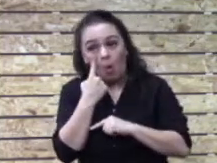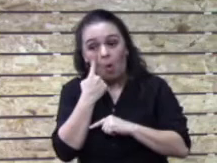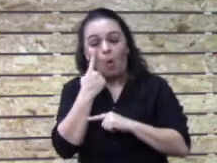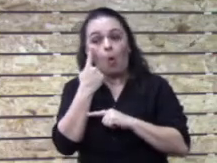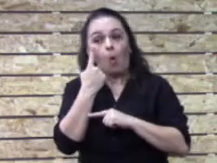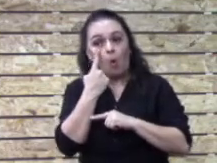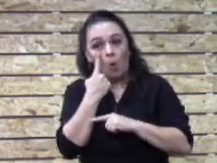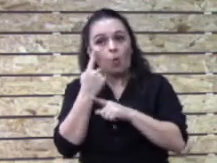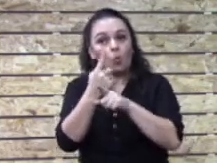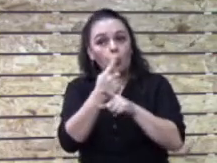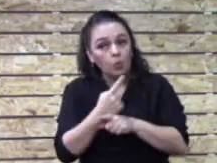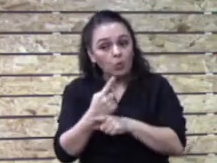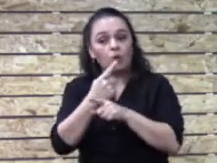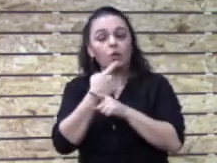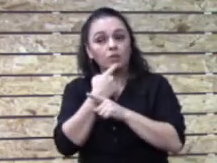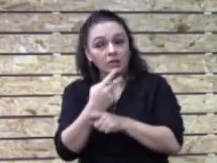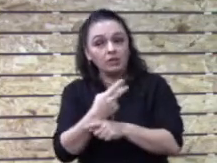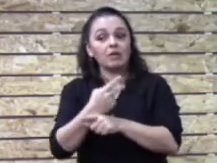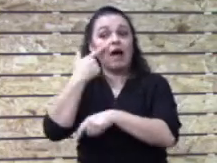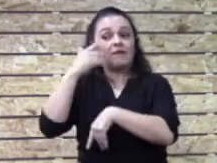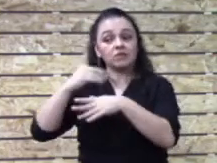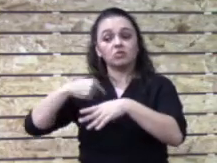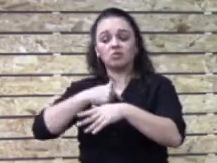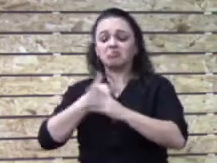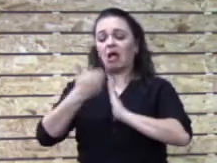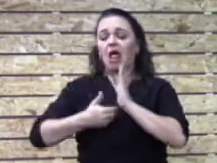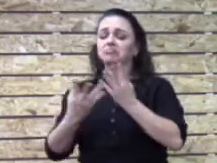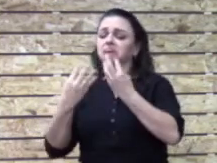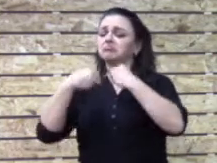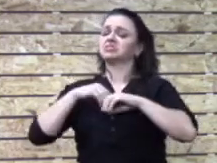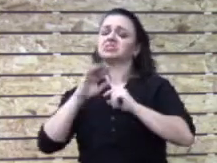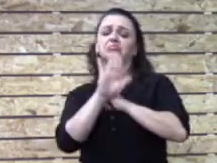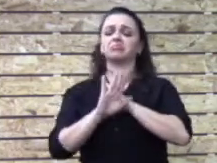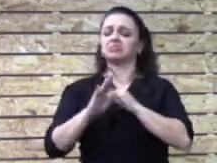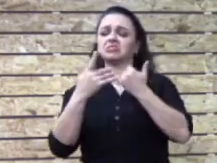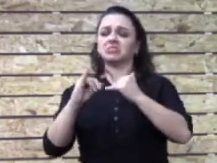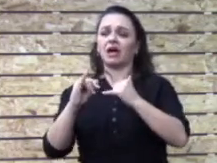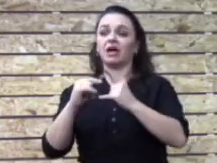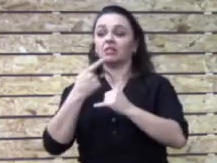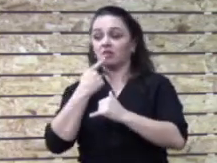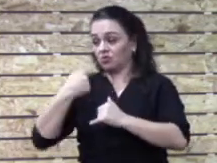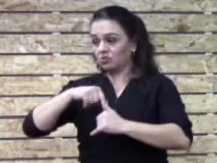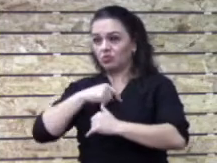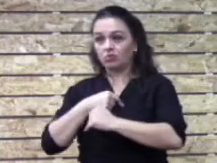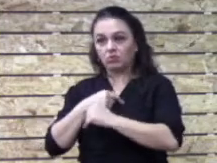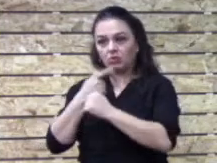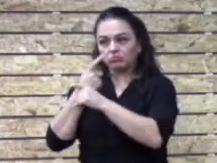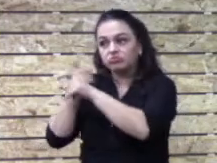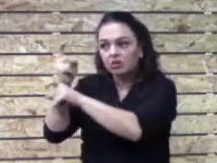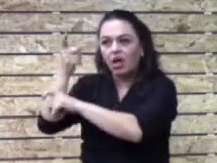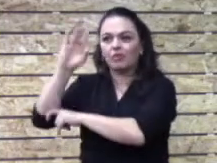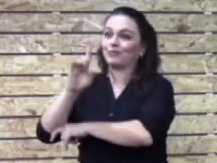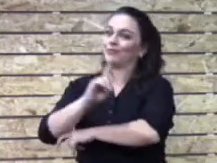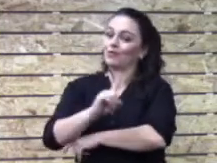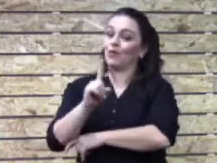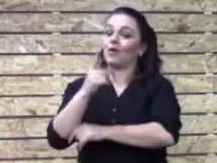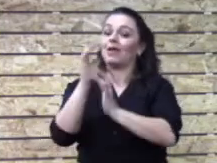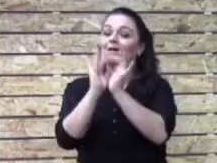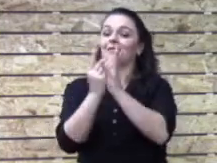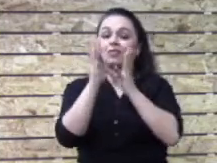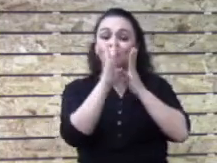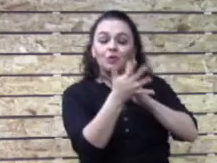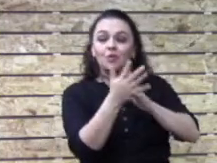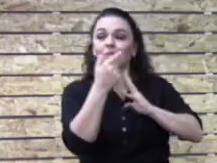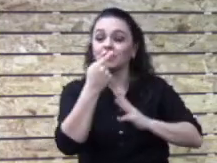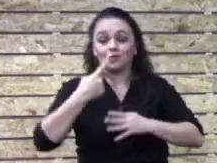solemne de Deuteronomio capítulo 6, verso 16. No tentarás al Señor tu Dios, porque el